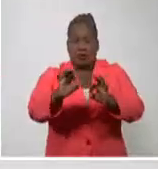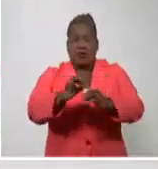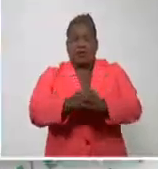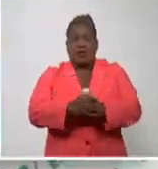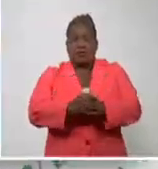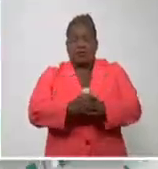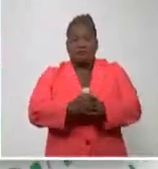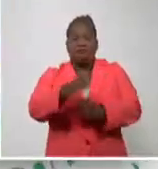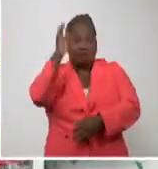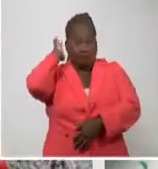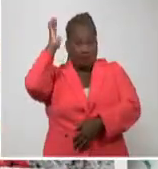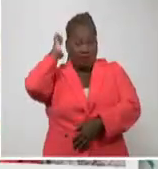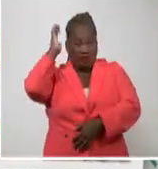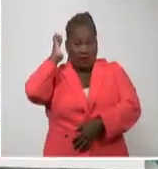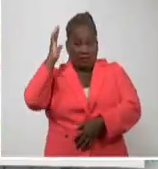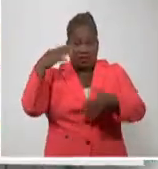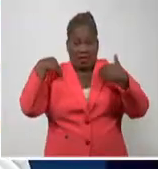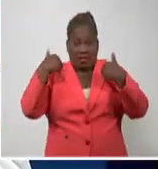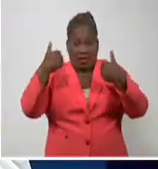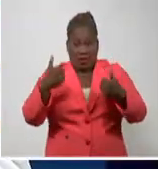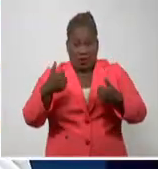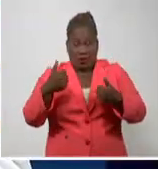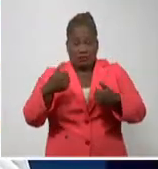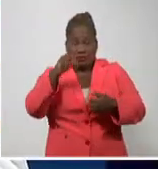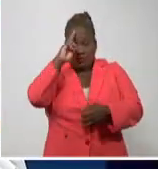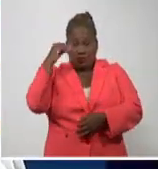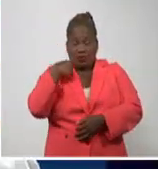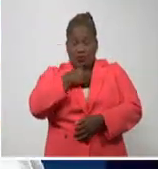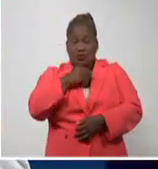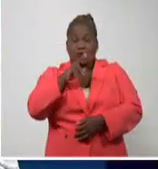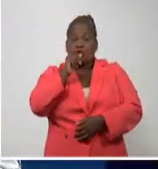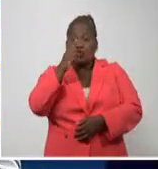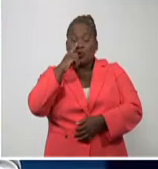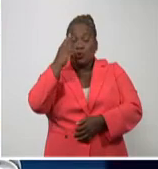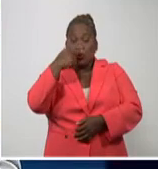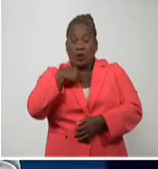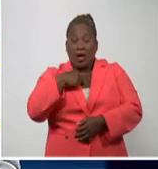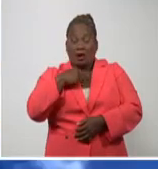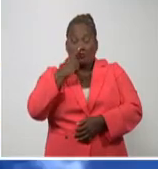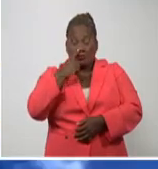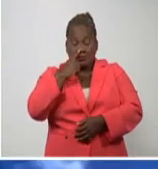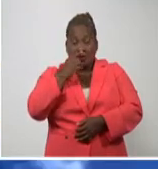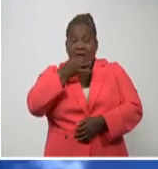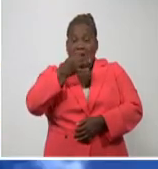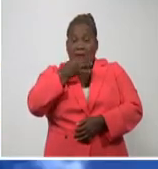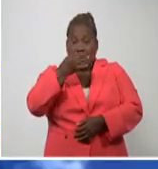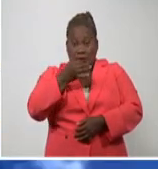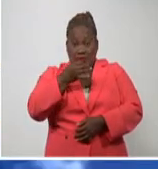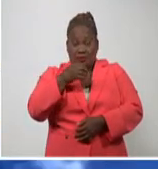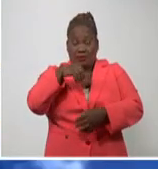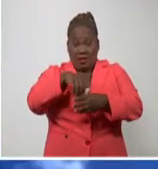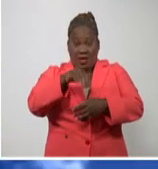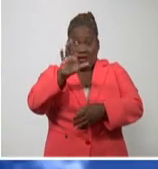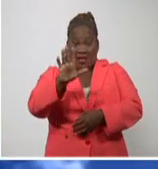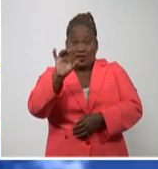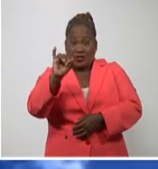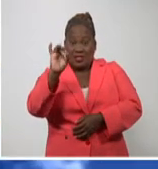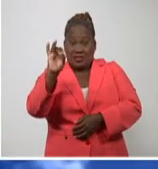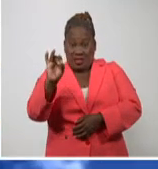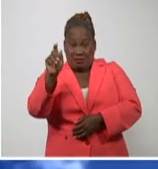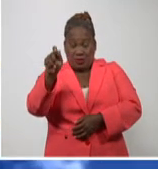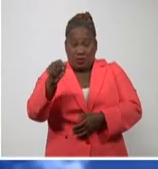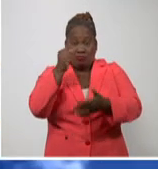En la conferencia de Nacional prensa, el director de nacional Defensa de Epidemiología, comenzó doctor su Francisco síntoma Durán, el dijo que 15 de de los enero y 567 casos también tuve